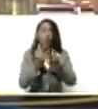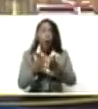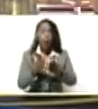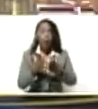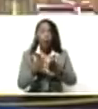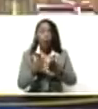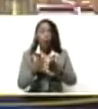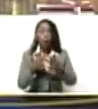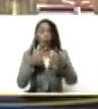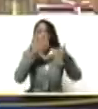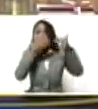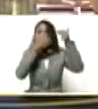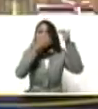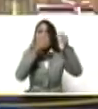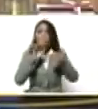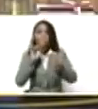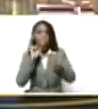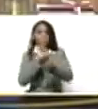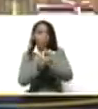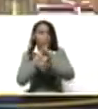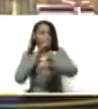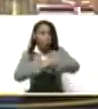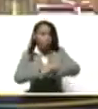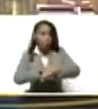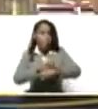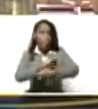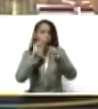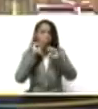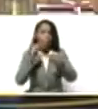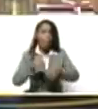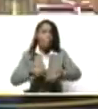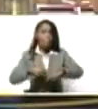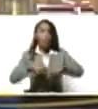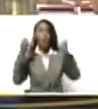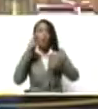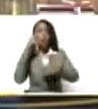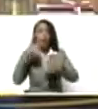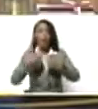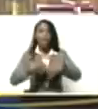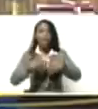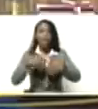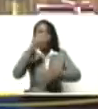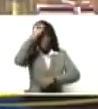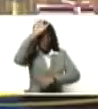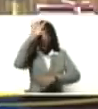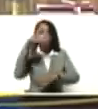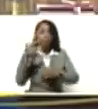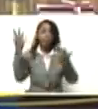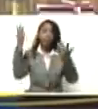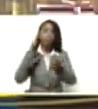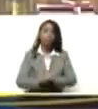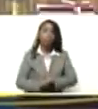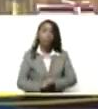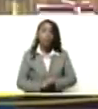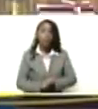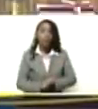capturado con los planes con drones con bombas para volar nuestra refinería al pues ah